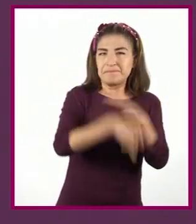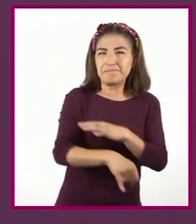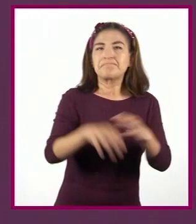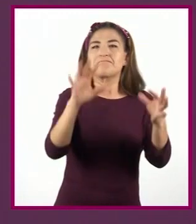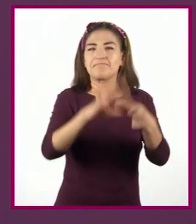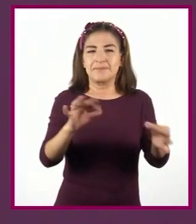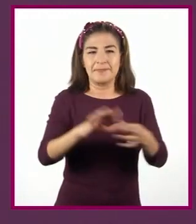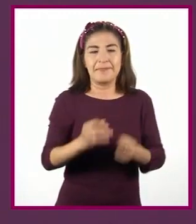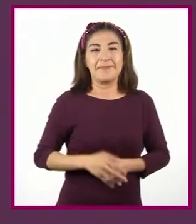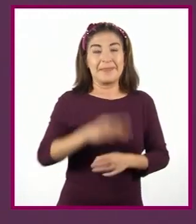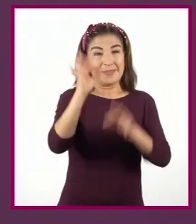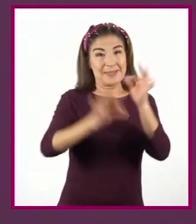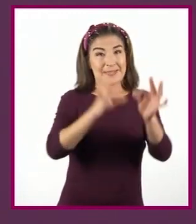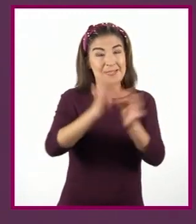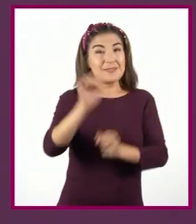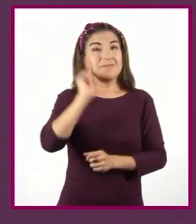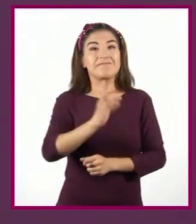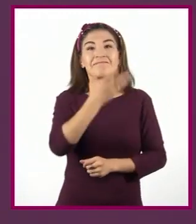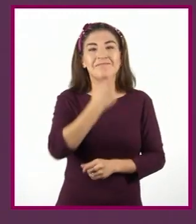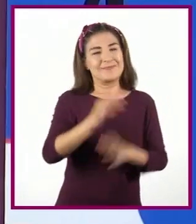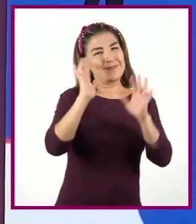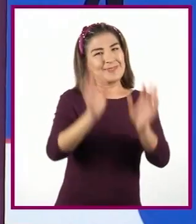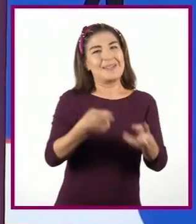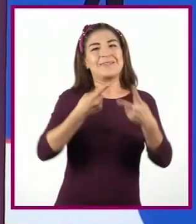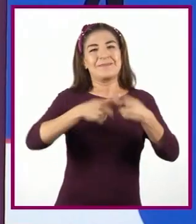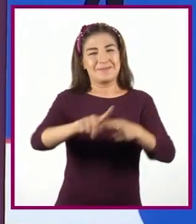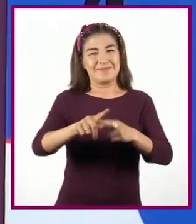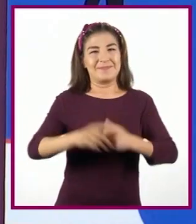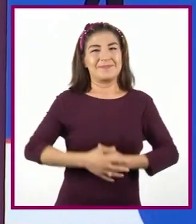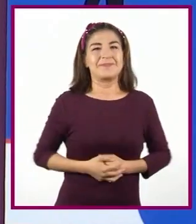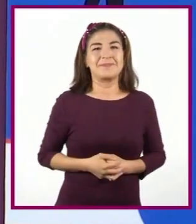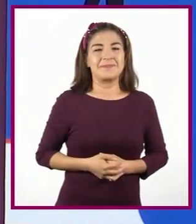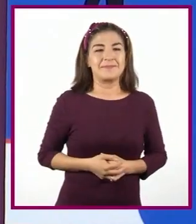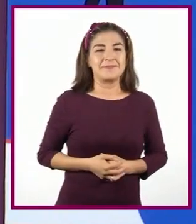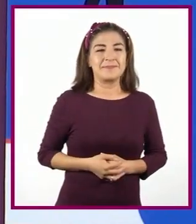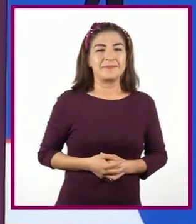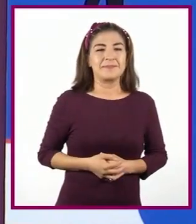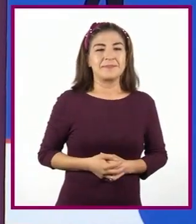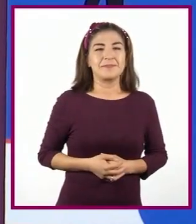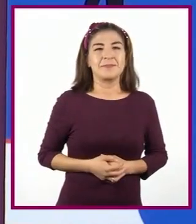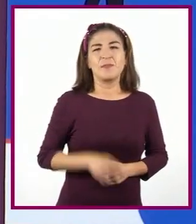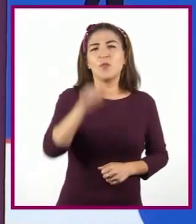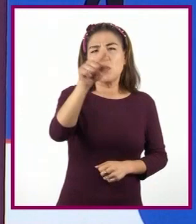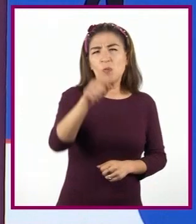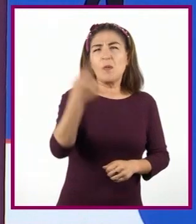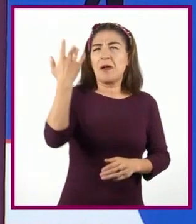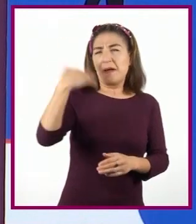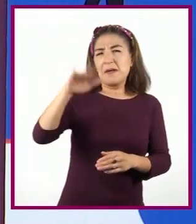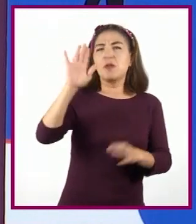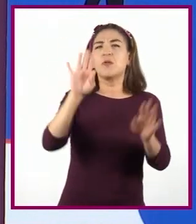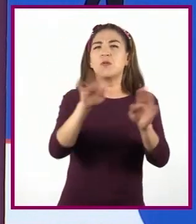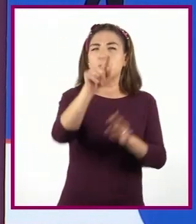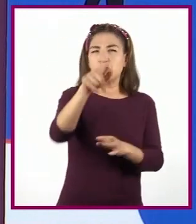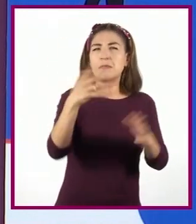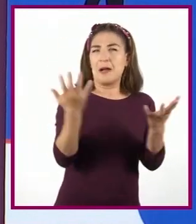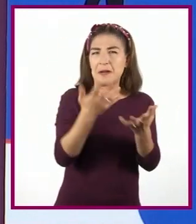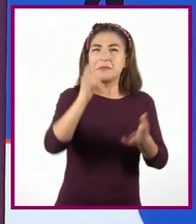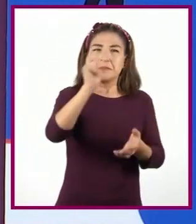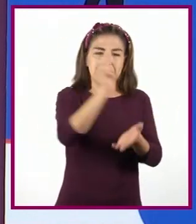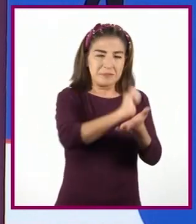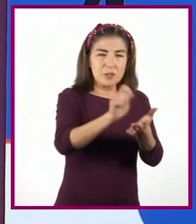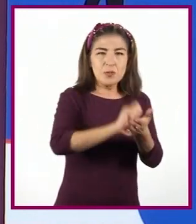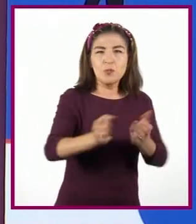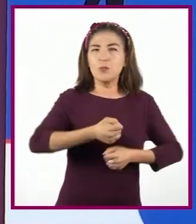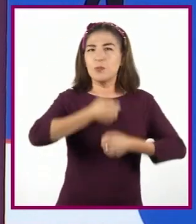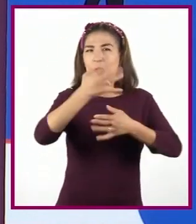información. ¿Listas y listos? ¡Iniciamos! ¿Alguna vez han escrito un cuento? Si es así, ¿qué recursos